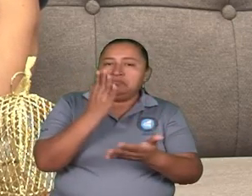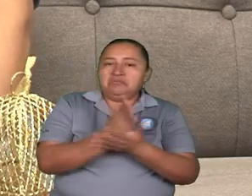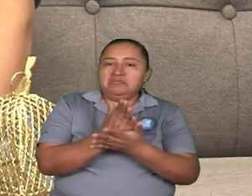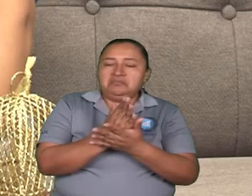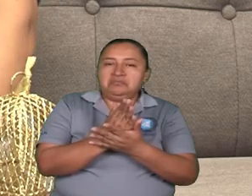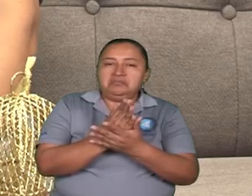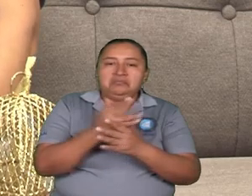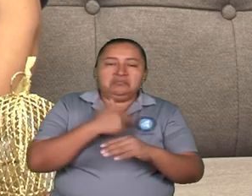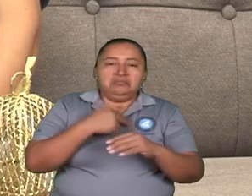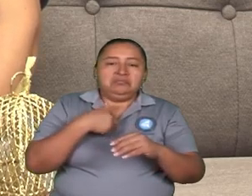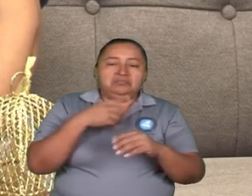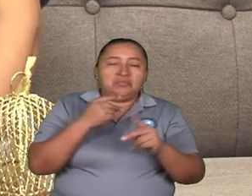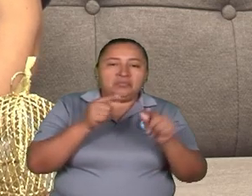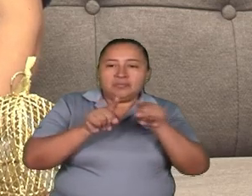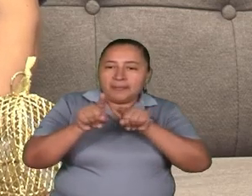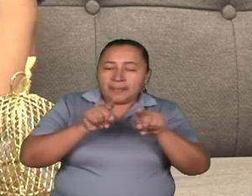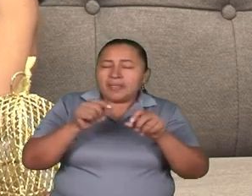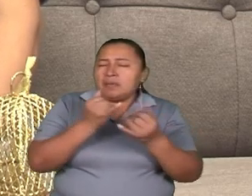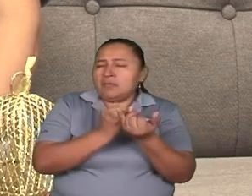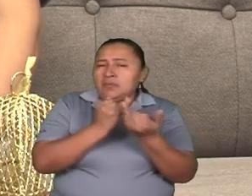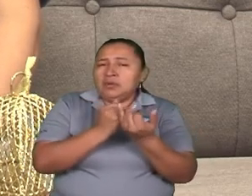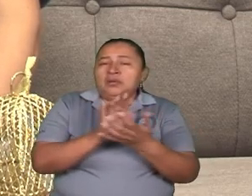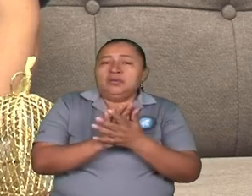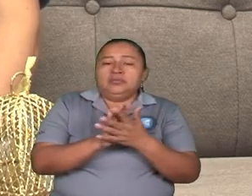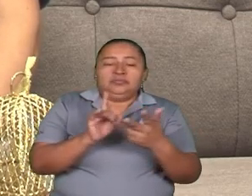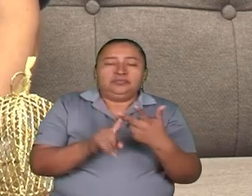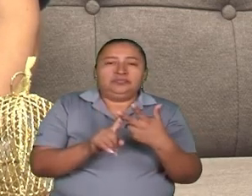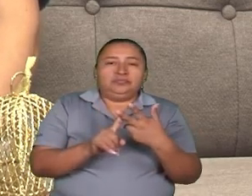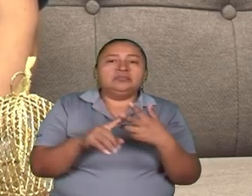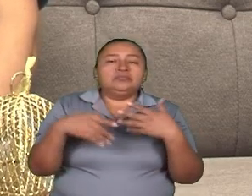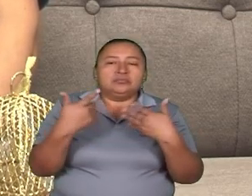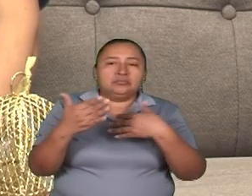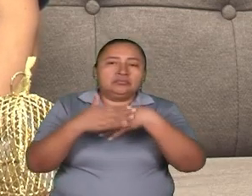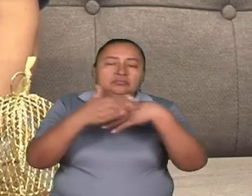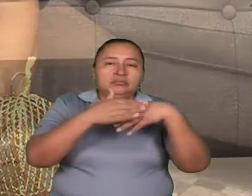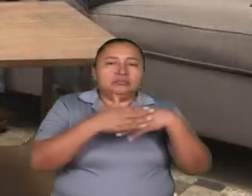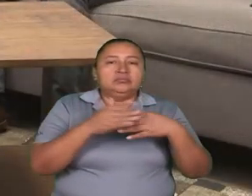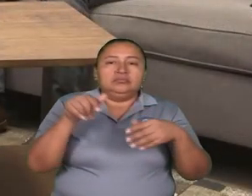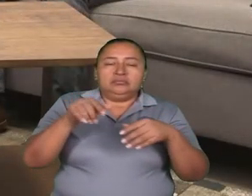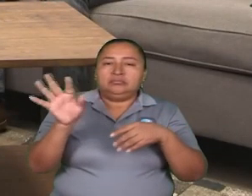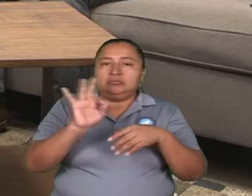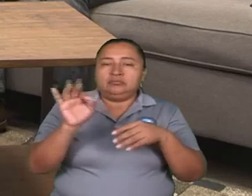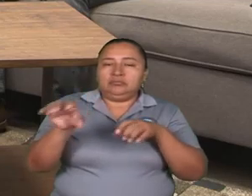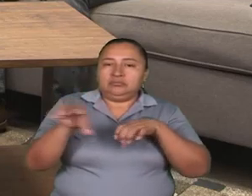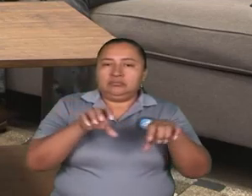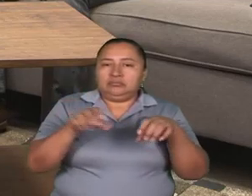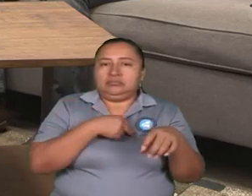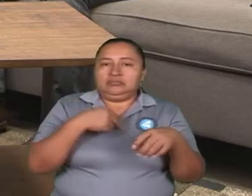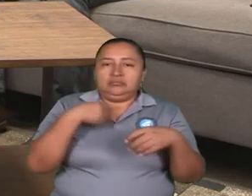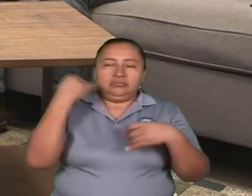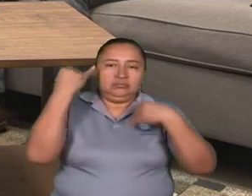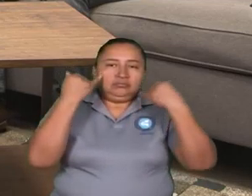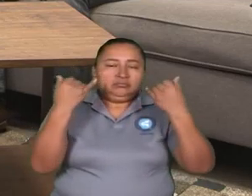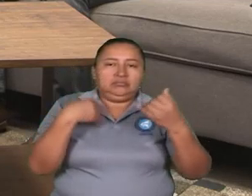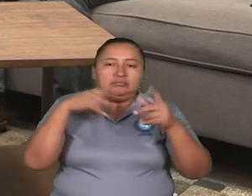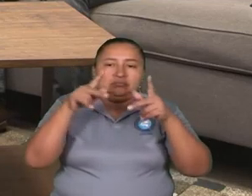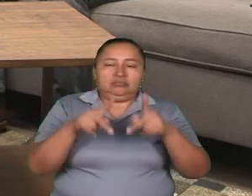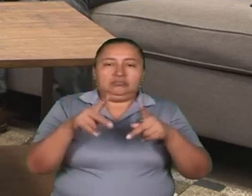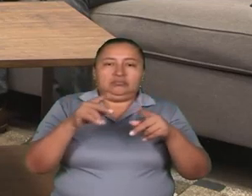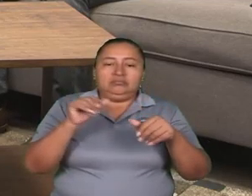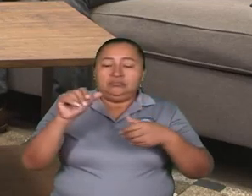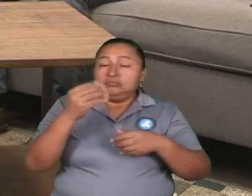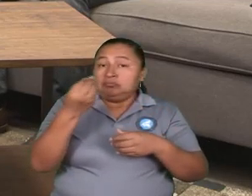Japón, ¿verdad?, que estaba ahí. Taiwán, que también se lució nuevamente con su stand. Igual